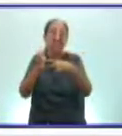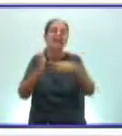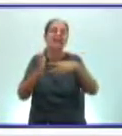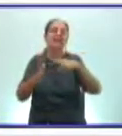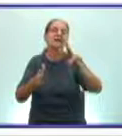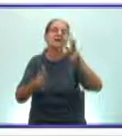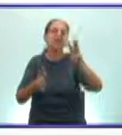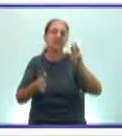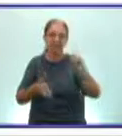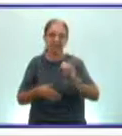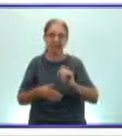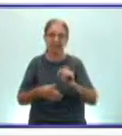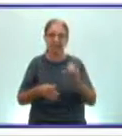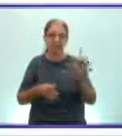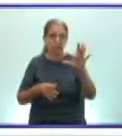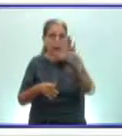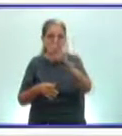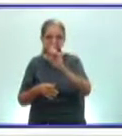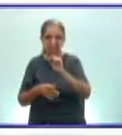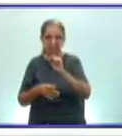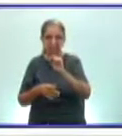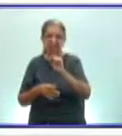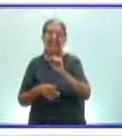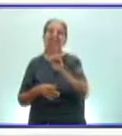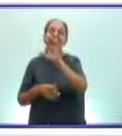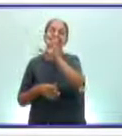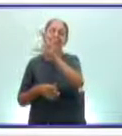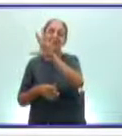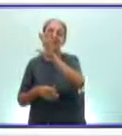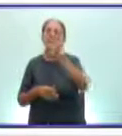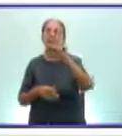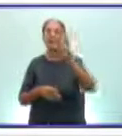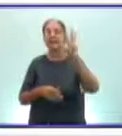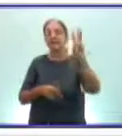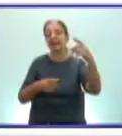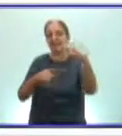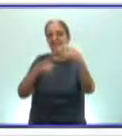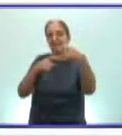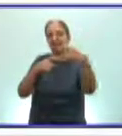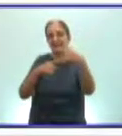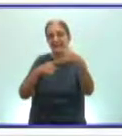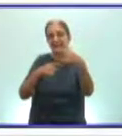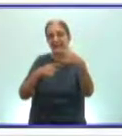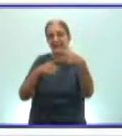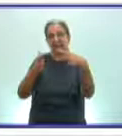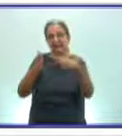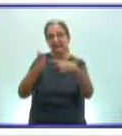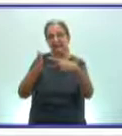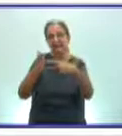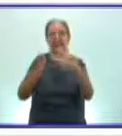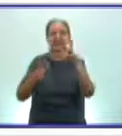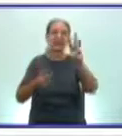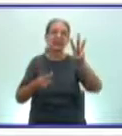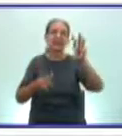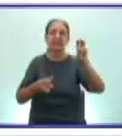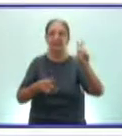da 533 dividido por 30 es aproximadamente